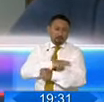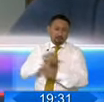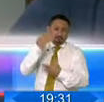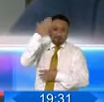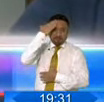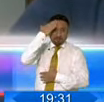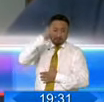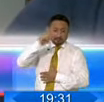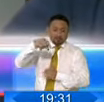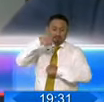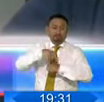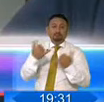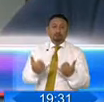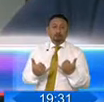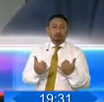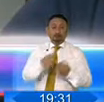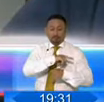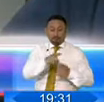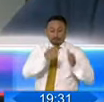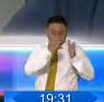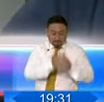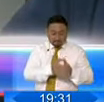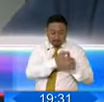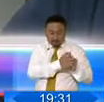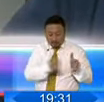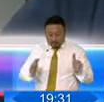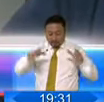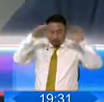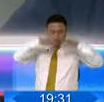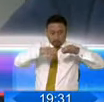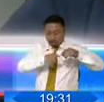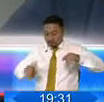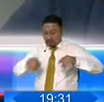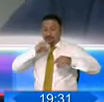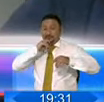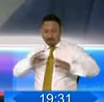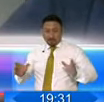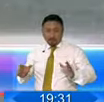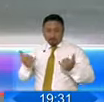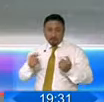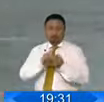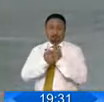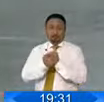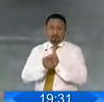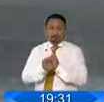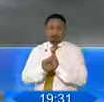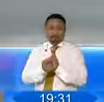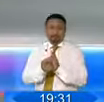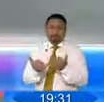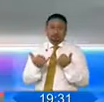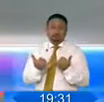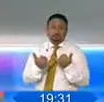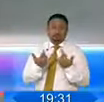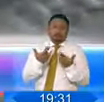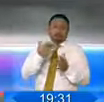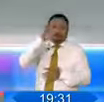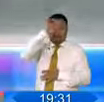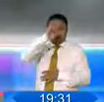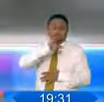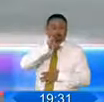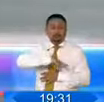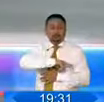conocíamos exactamente en qué periodo era la época de lluvia, en qué periodo era la época de sequía, y eso ha cambiado. Por lo que en esta época debe considerar llevar a la